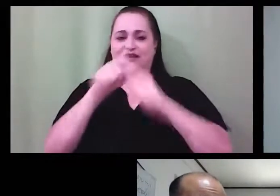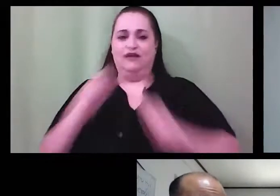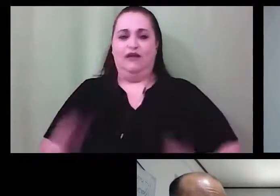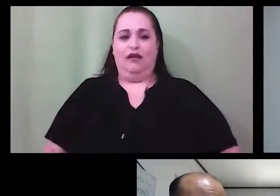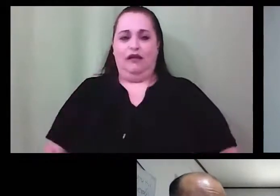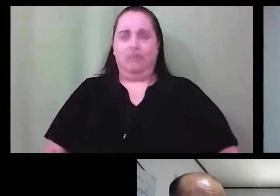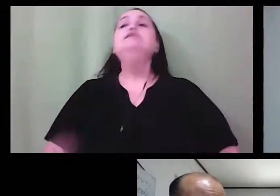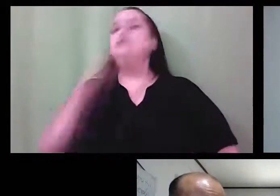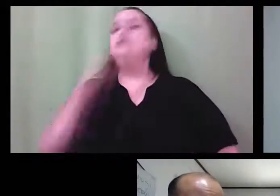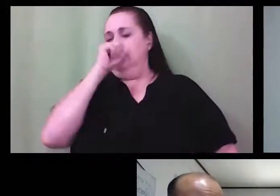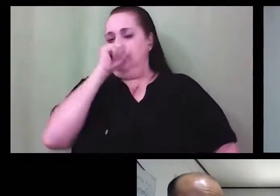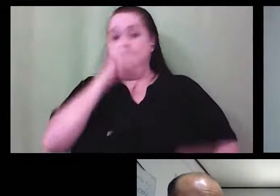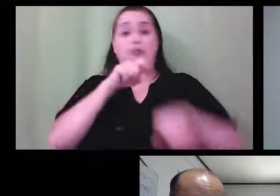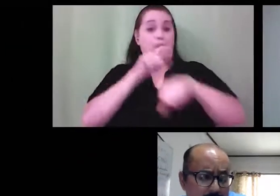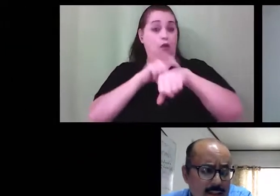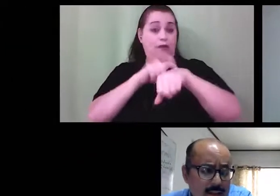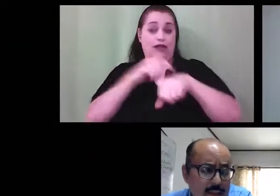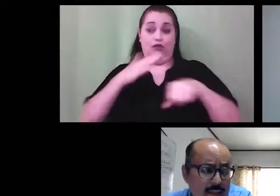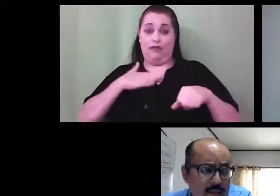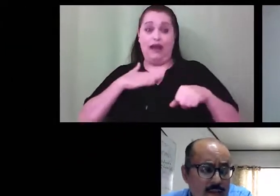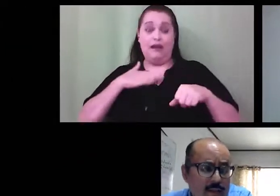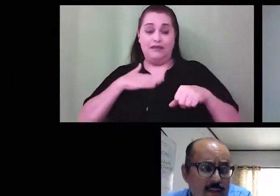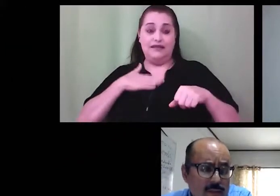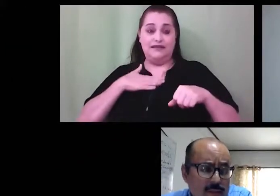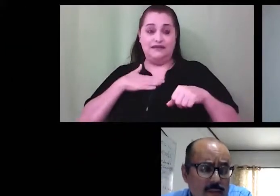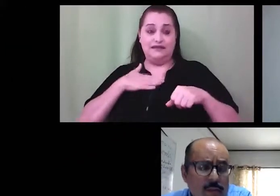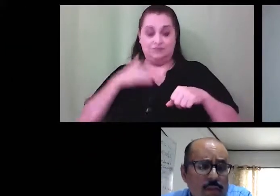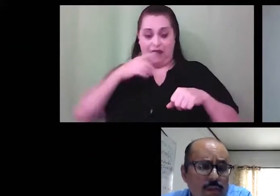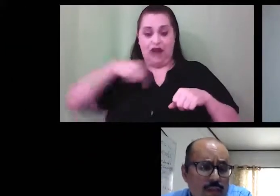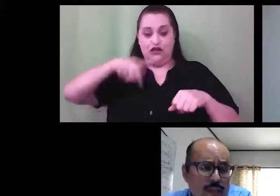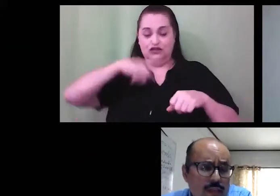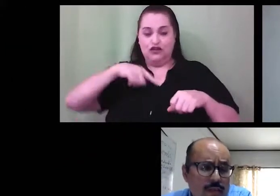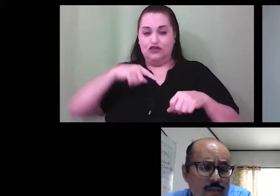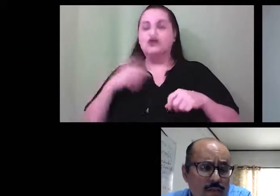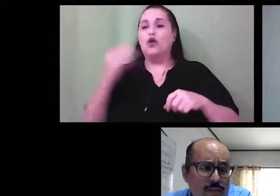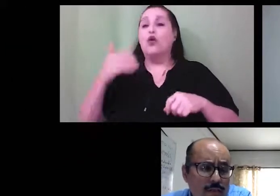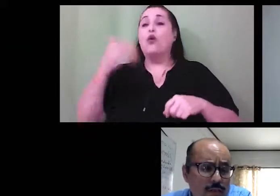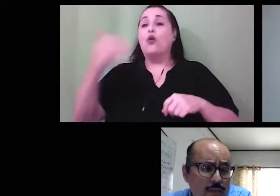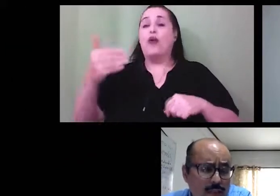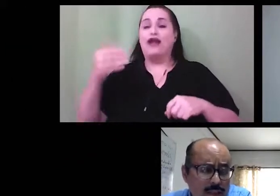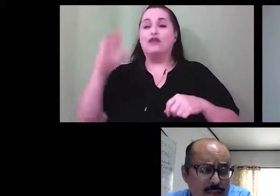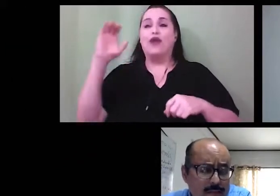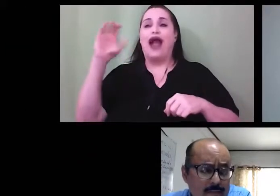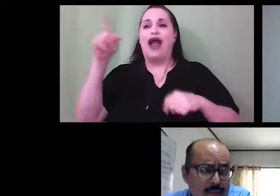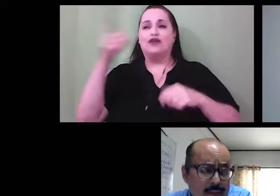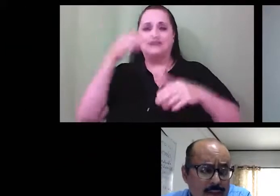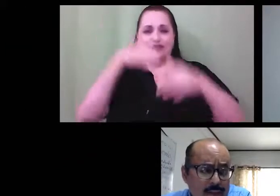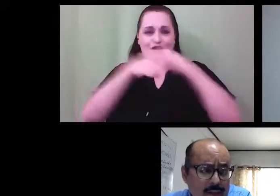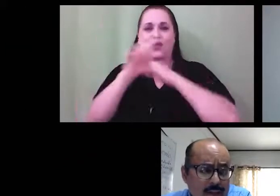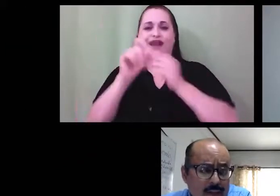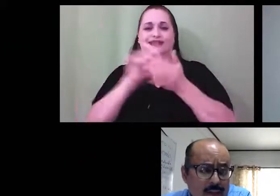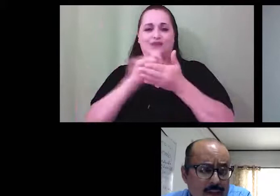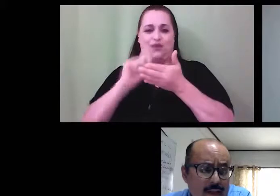Sí, el momento para mí para nosotros que marcó fue cuando Carlos ingresó a la escuela